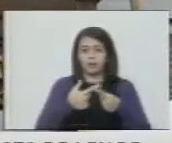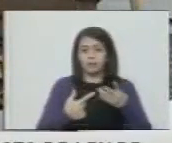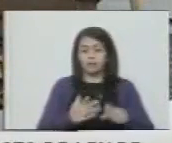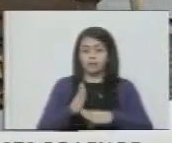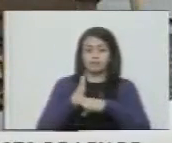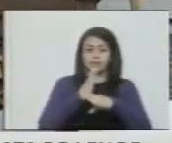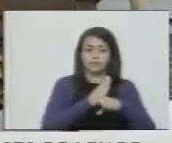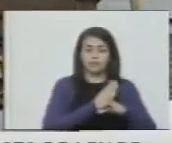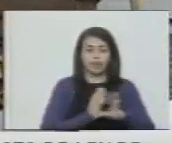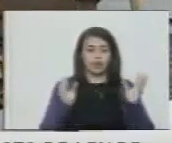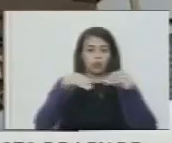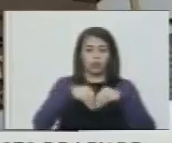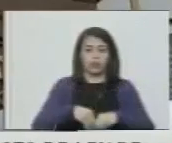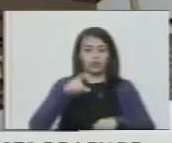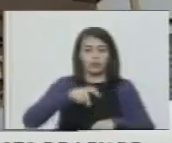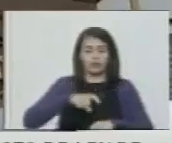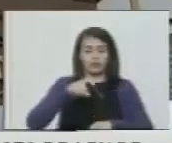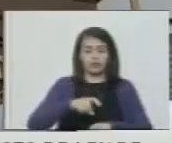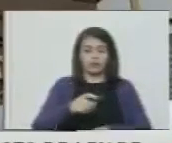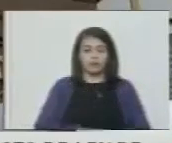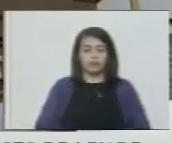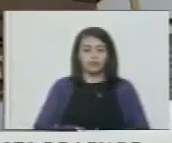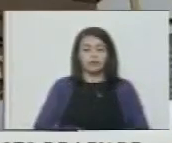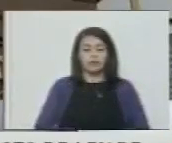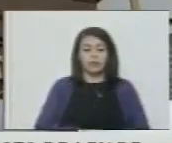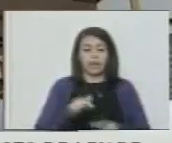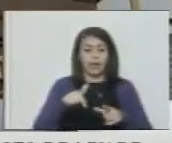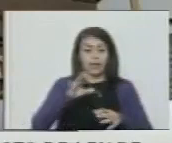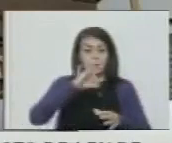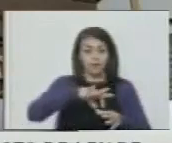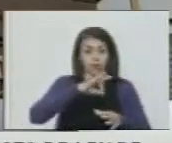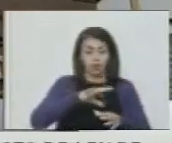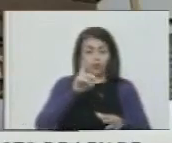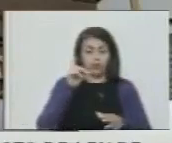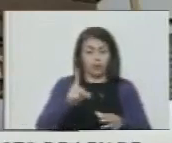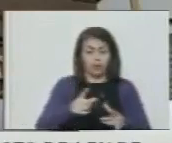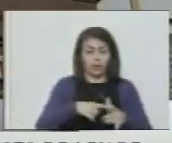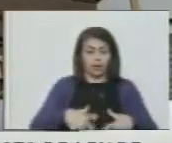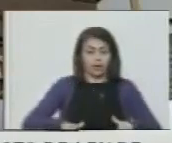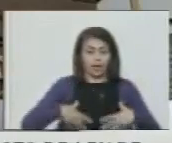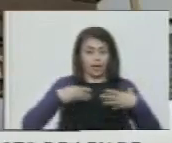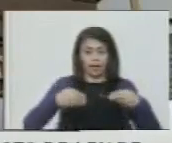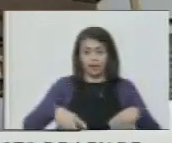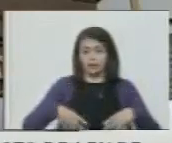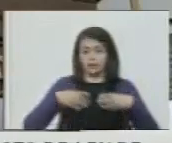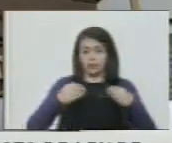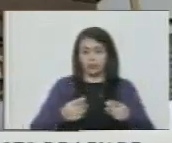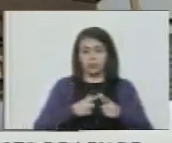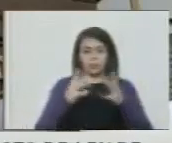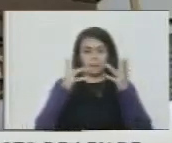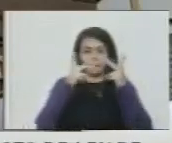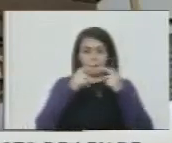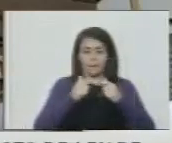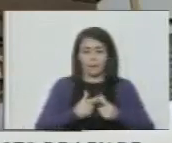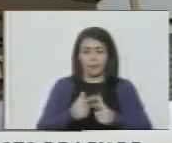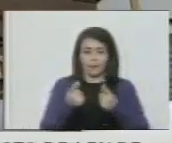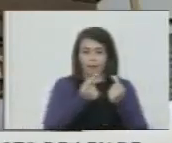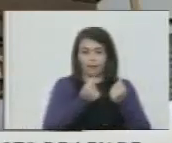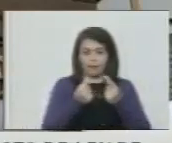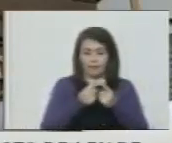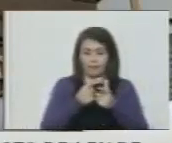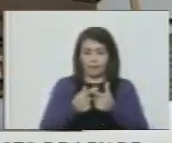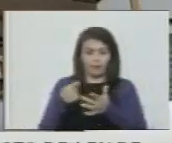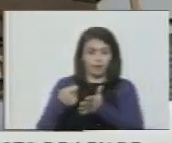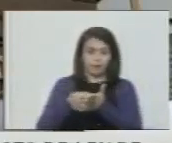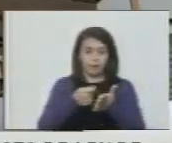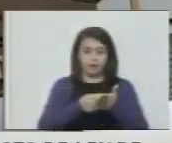y límites de acuerdo con sus necesidades. Este fondo debe incluir los gastos relativos a la administración de los recursos y